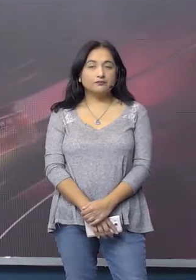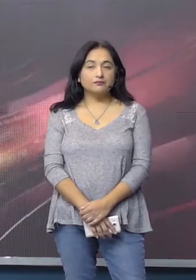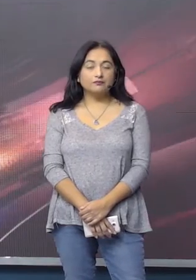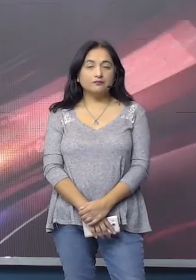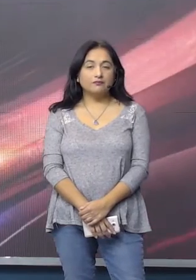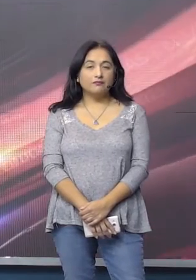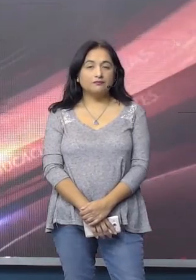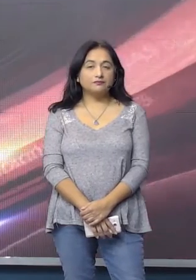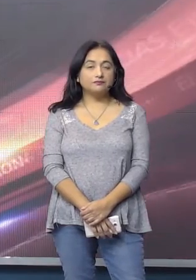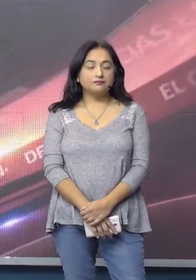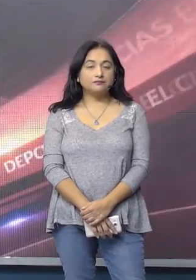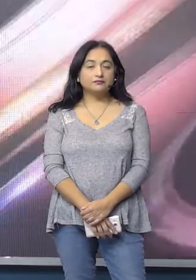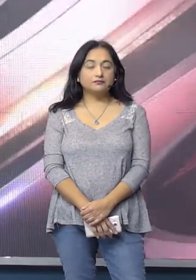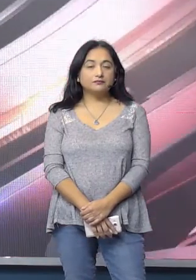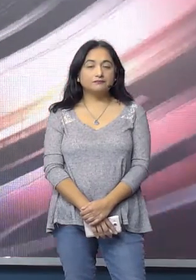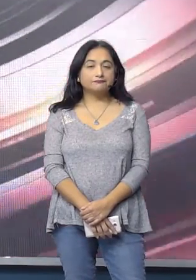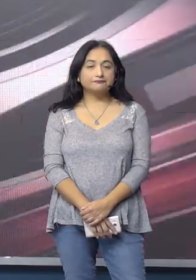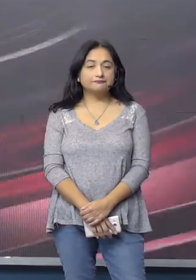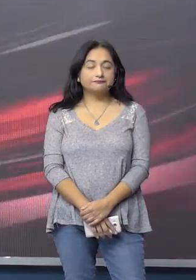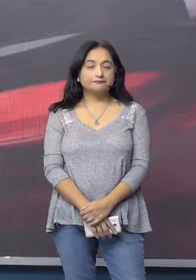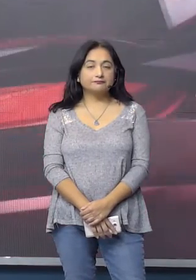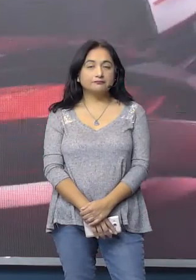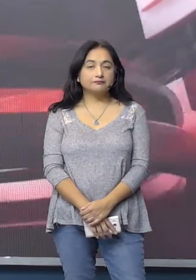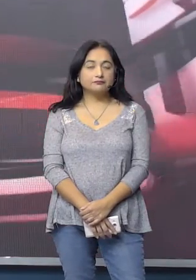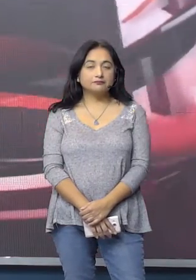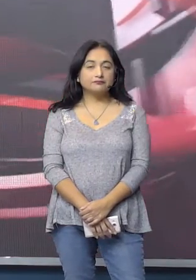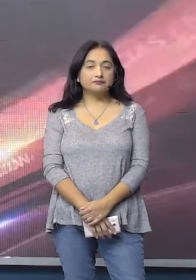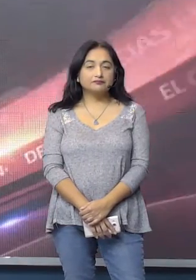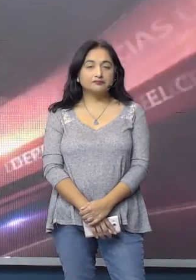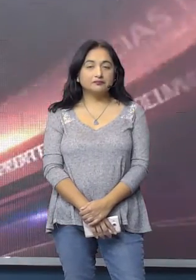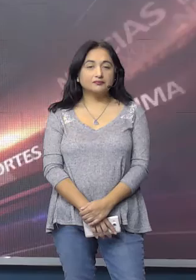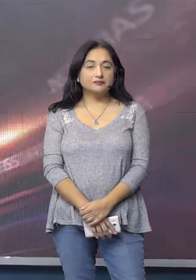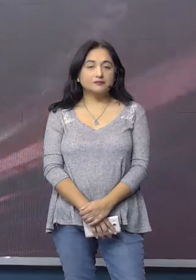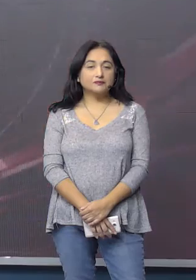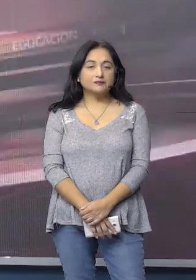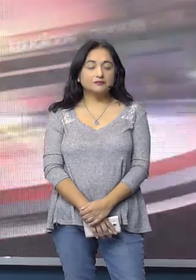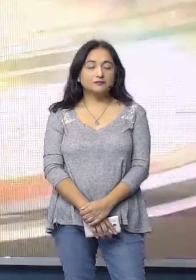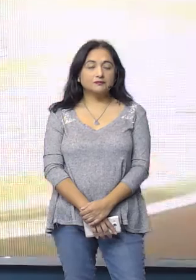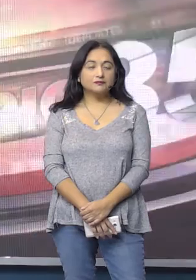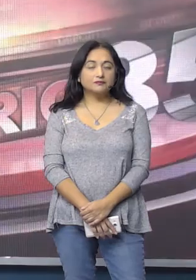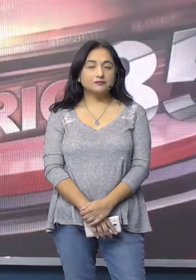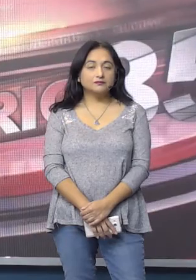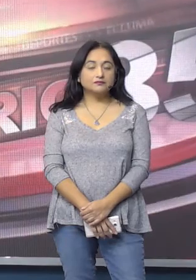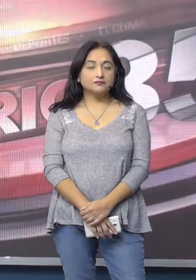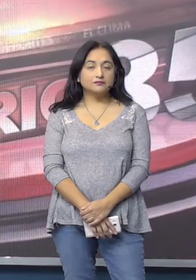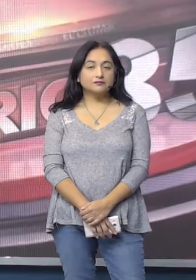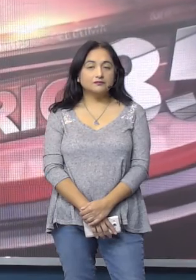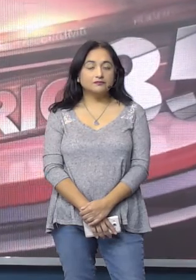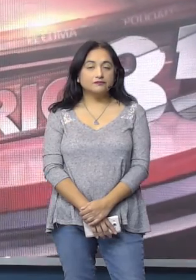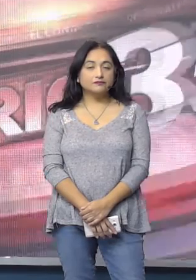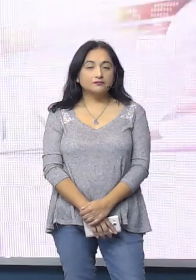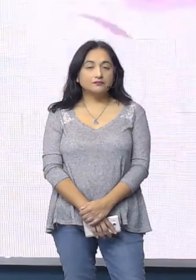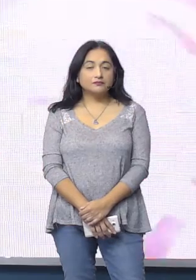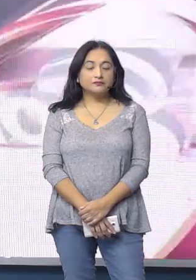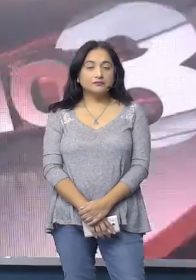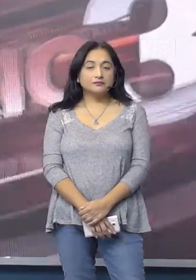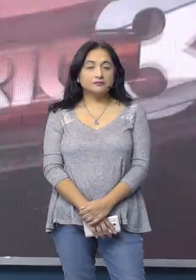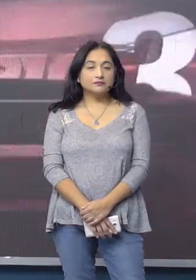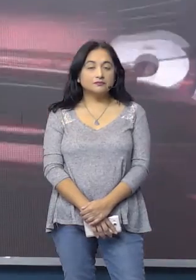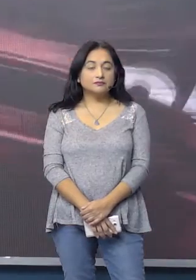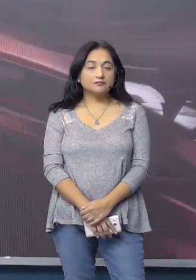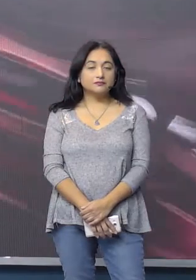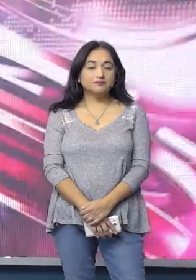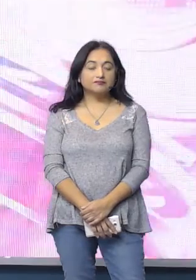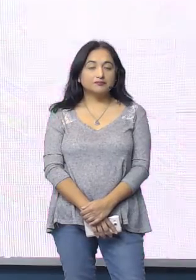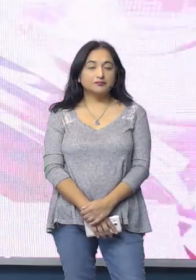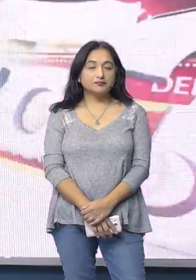virtual y la educación presencial, que en un determinado momento del